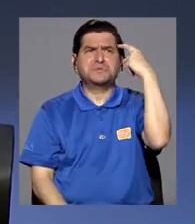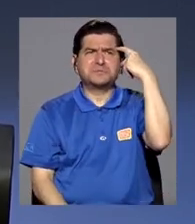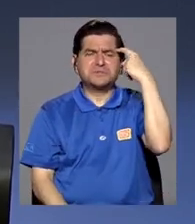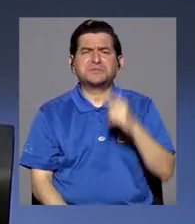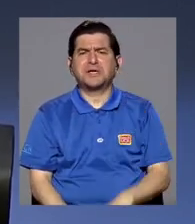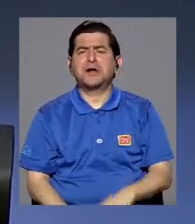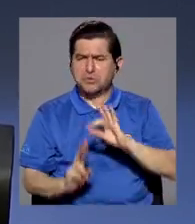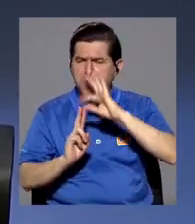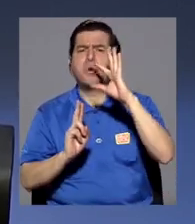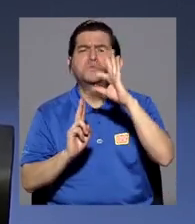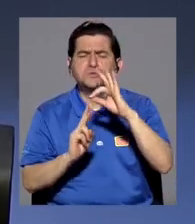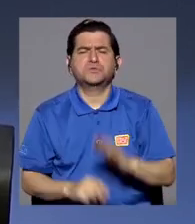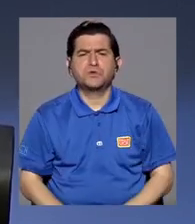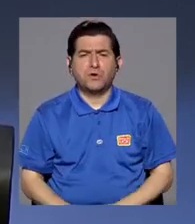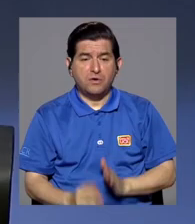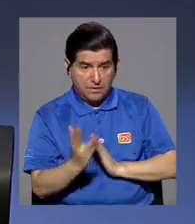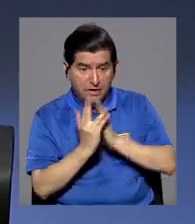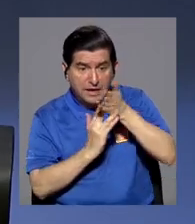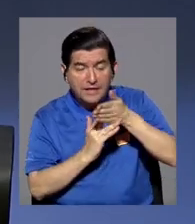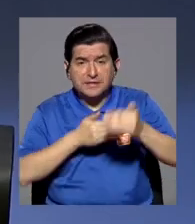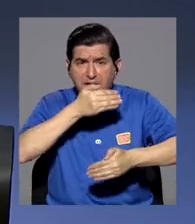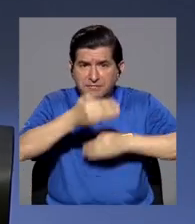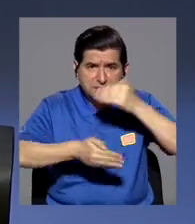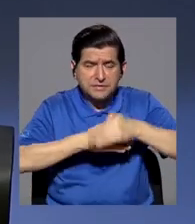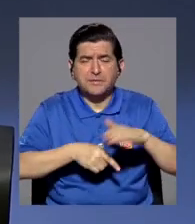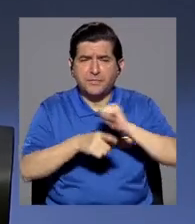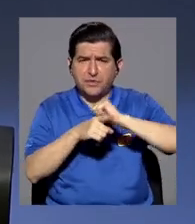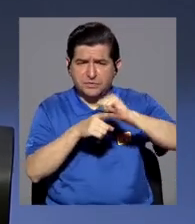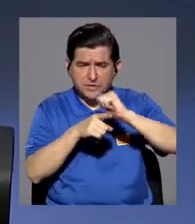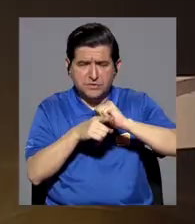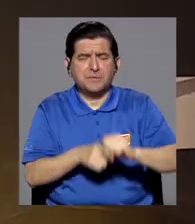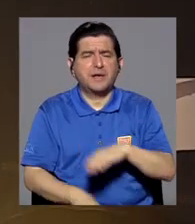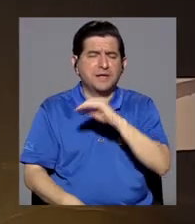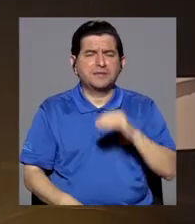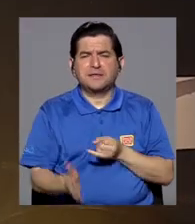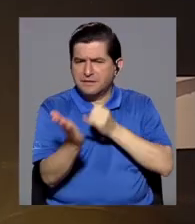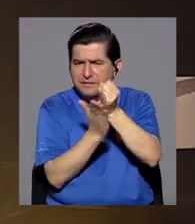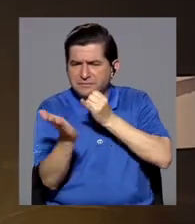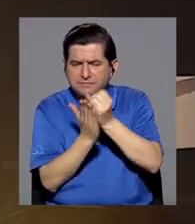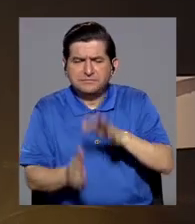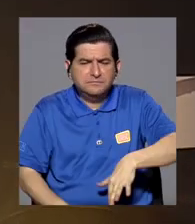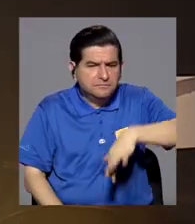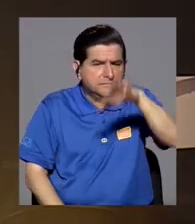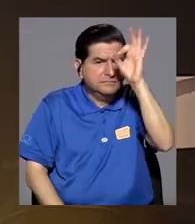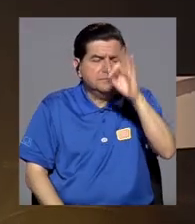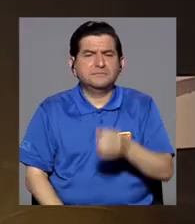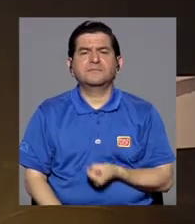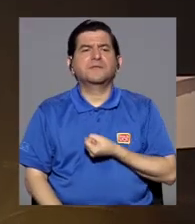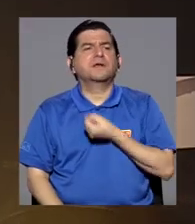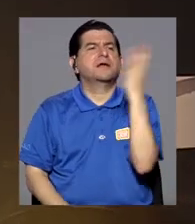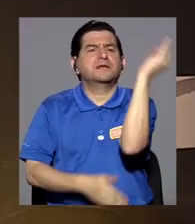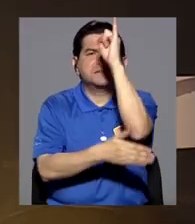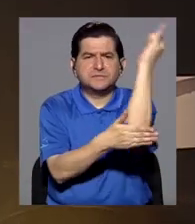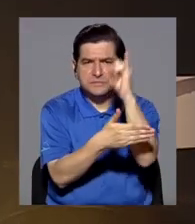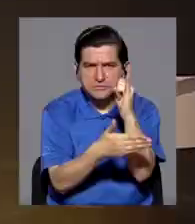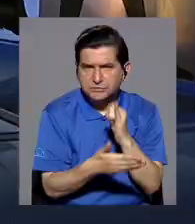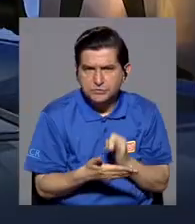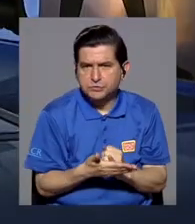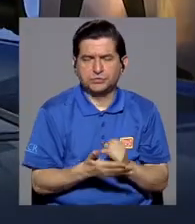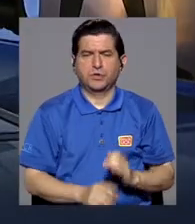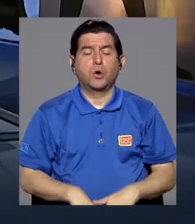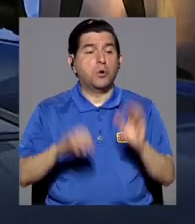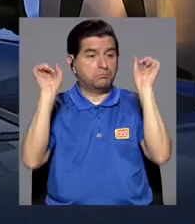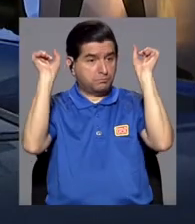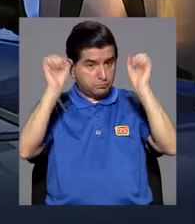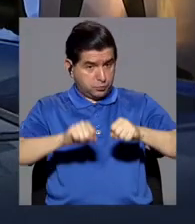una opción porque a través de la práctica profesional y de la investigación hemos descubierto que la expresión a través del arte